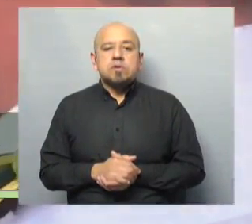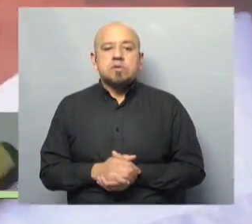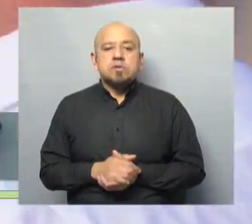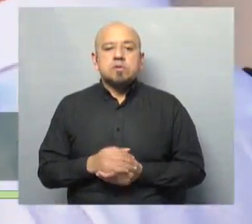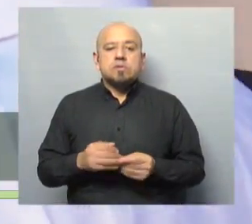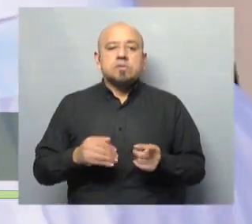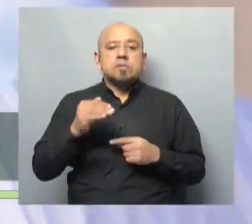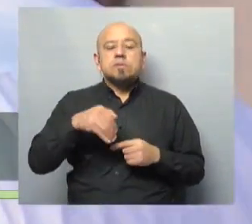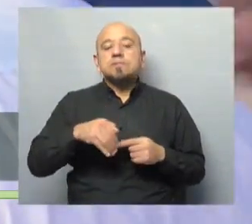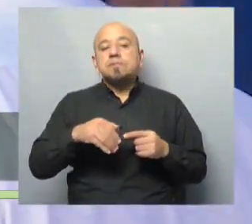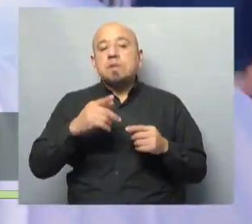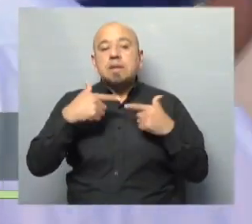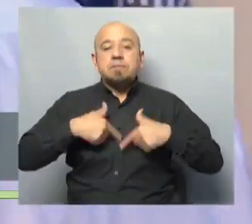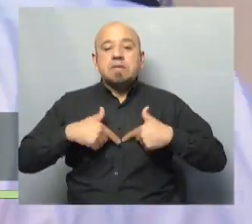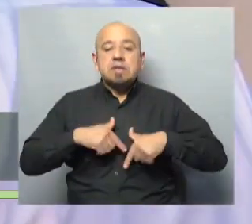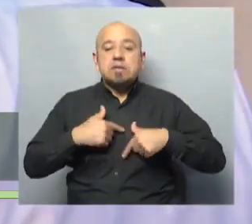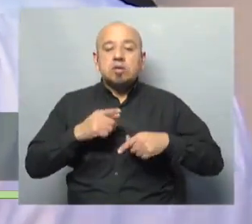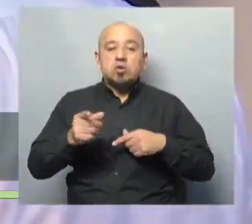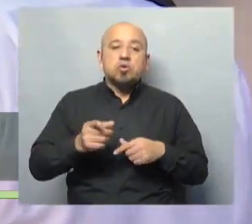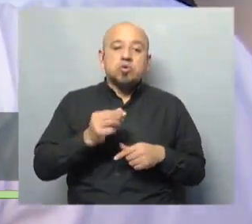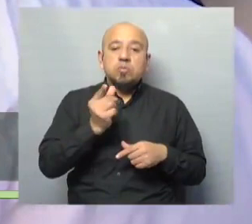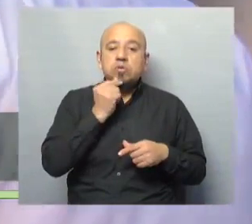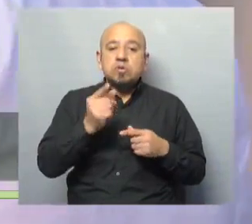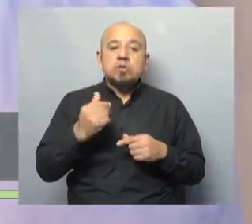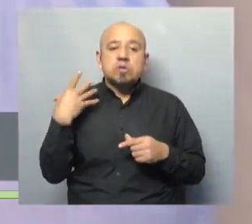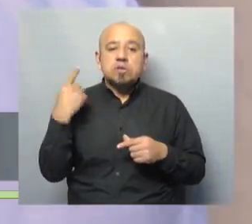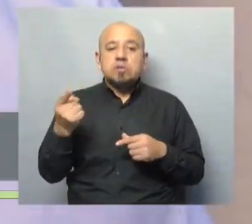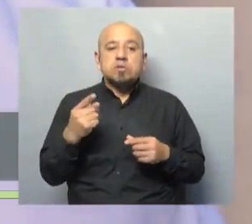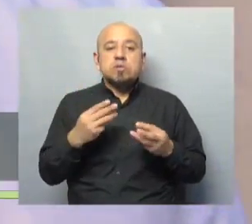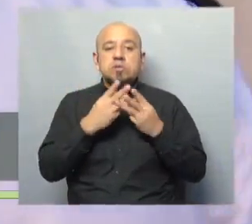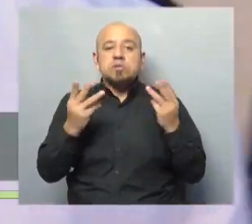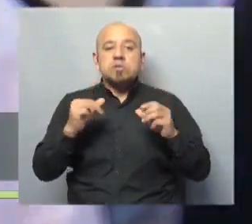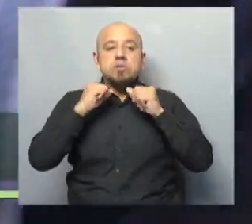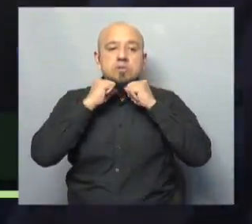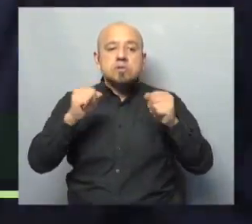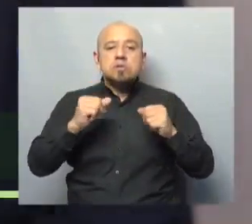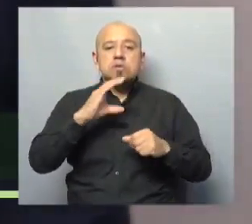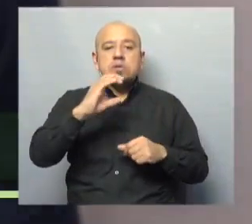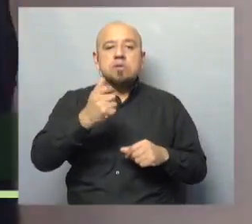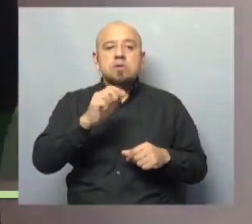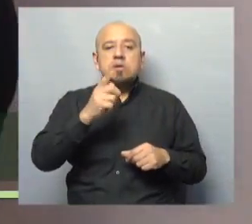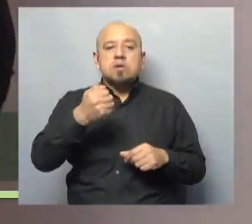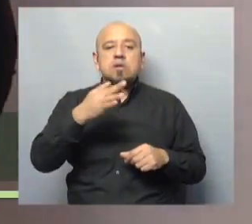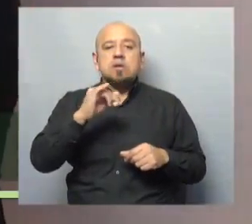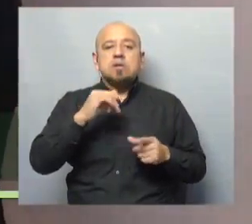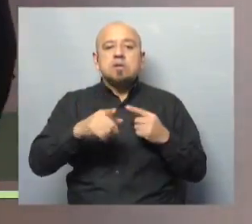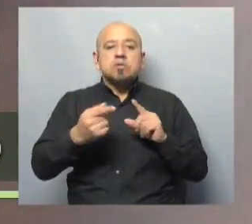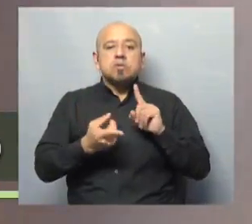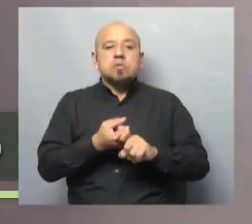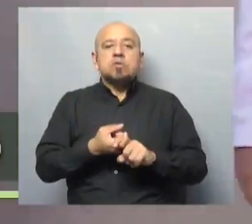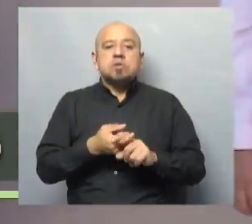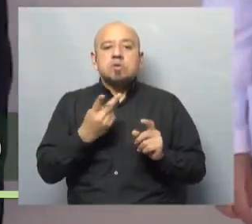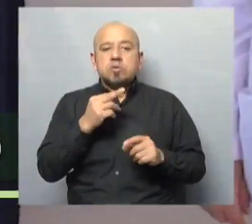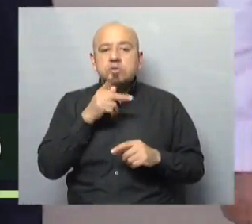de noticias el ministro luis alberto heber el director general de secretaría luís calabria su esposa y los dos hijos de su